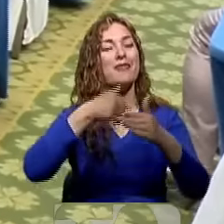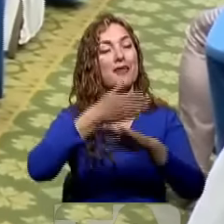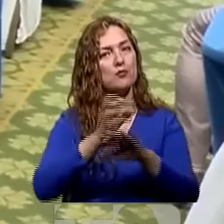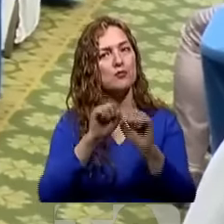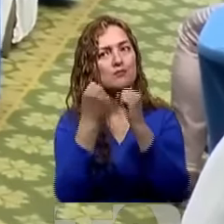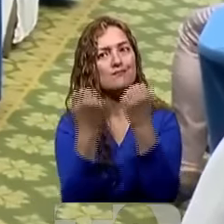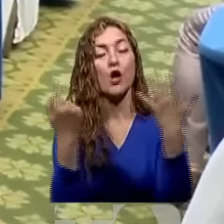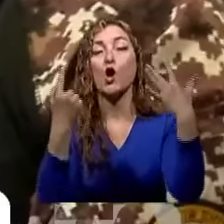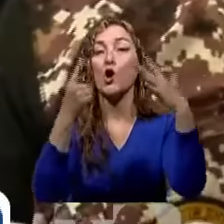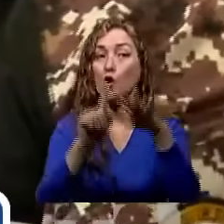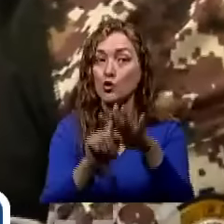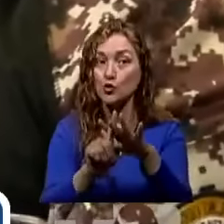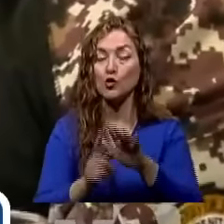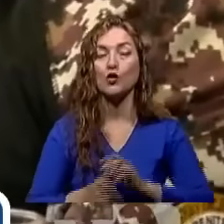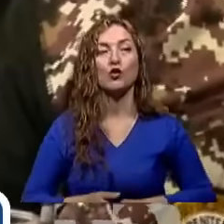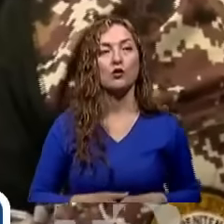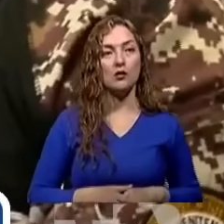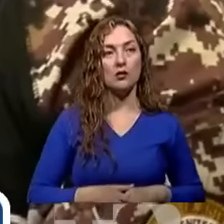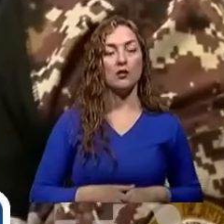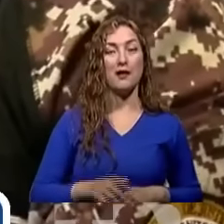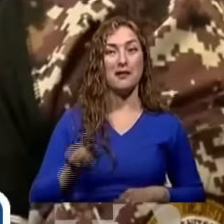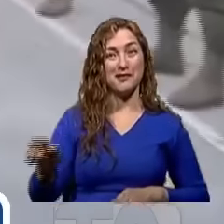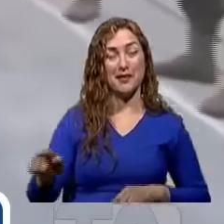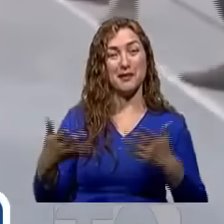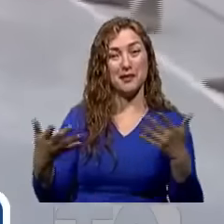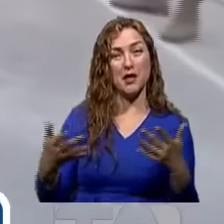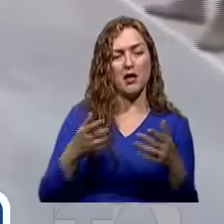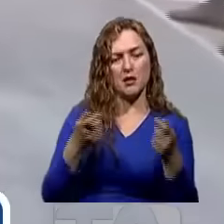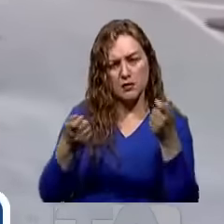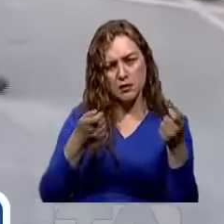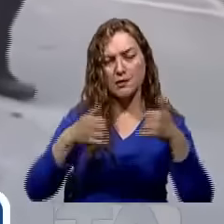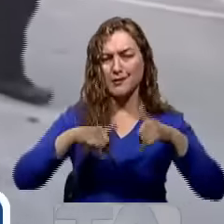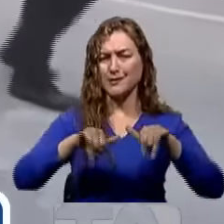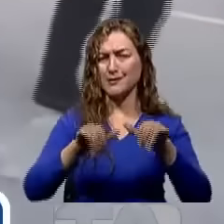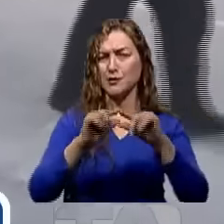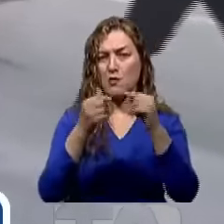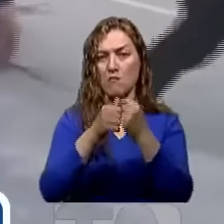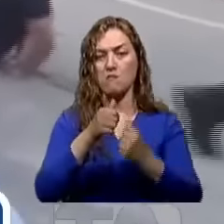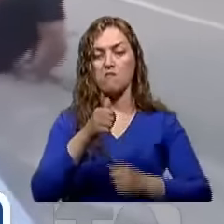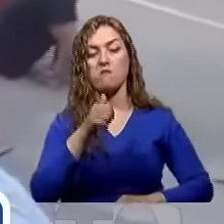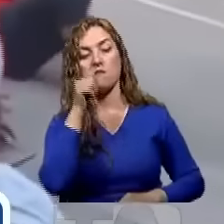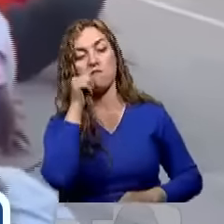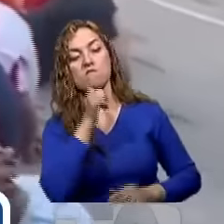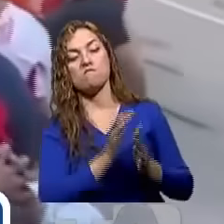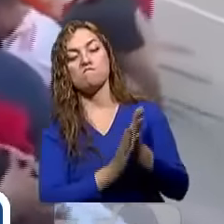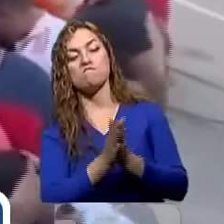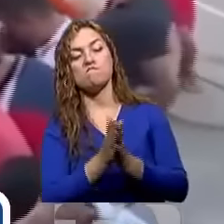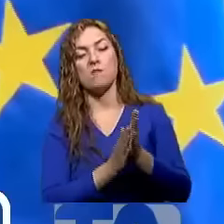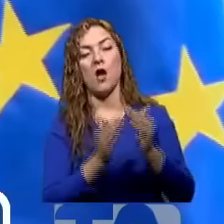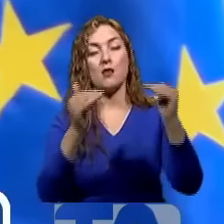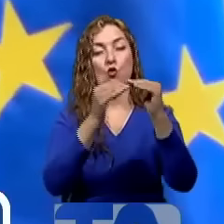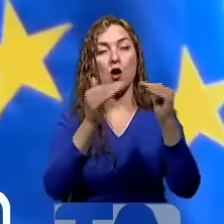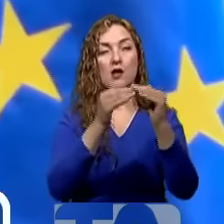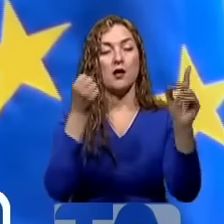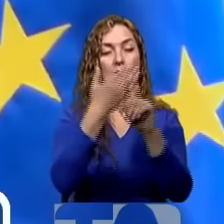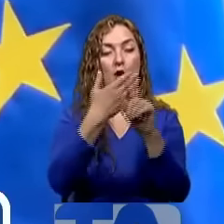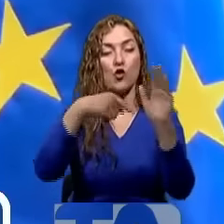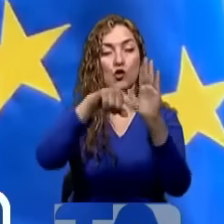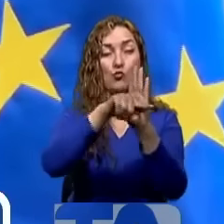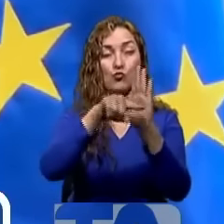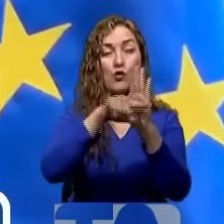internacionales, la cooperación debe continuar, pues el crimen organizado podría afectar incluso la democracia en el país. Defender